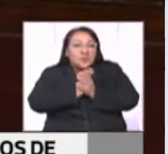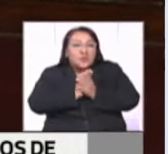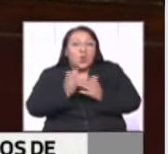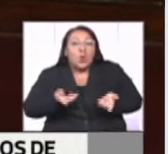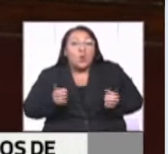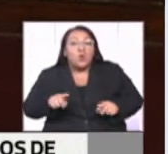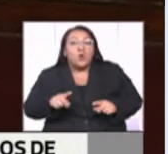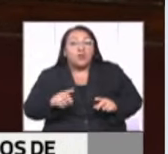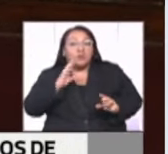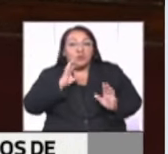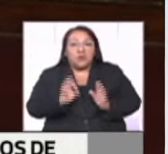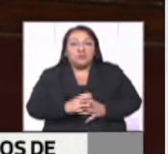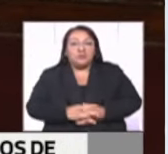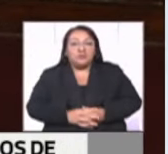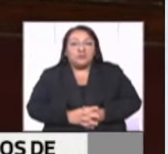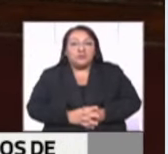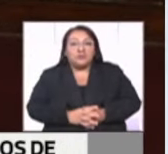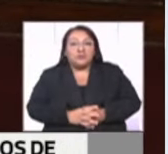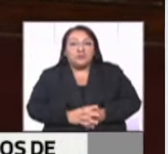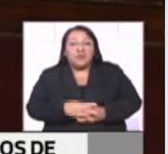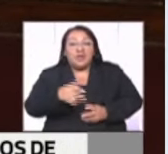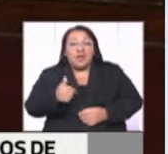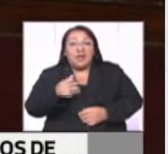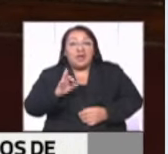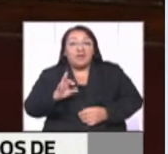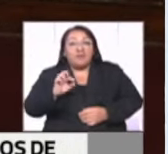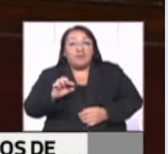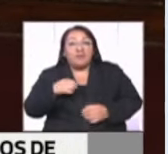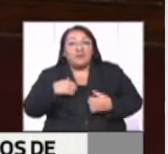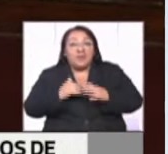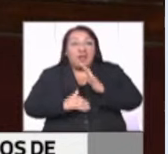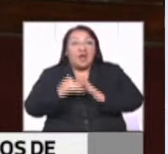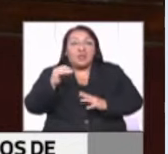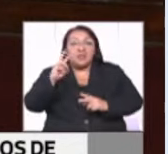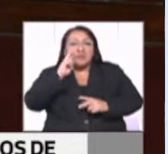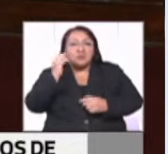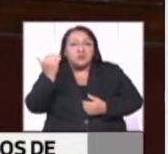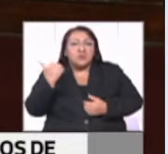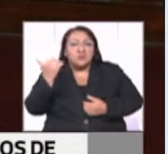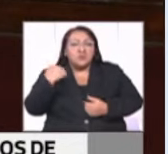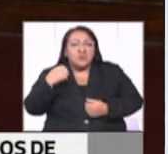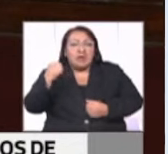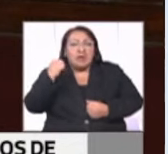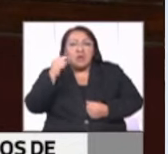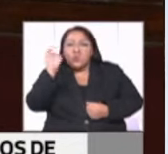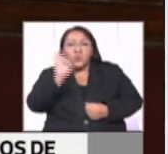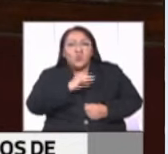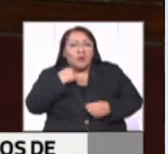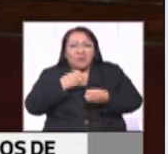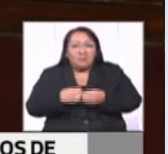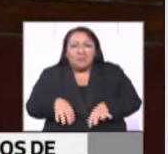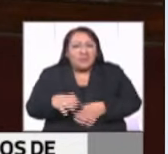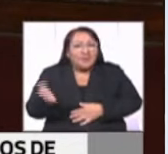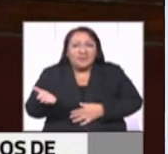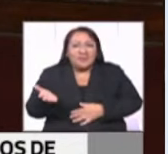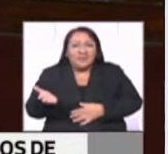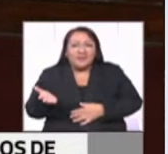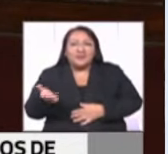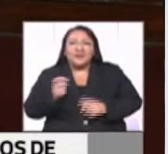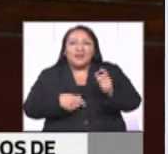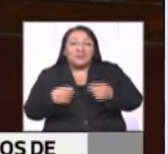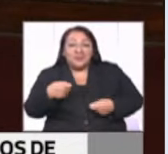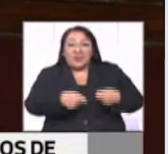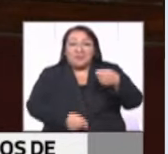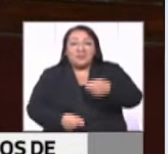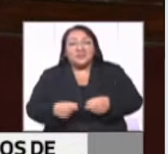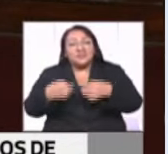cuando las AFPs tienen altas ganancias y nunca pierden ellos, y los